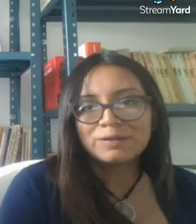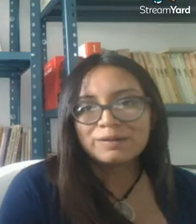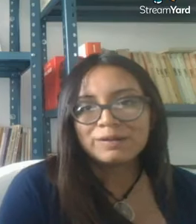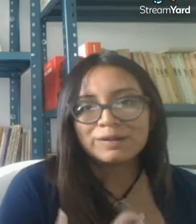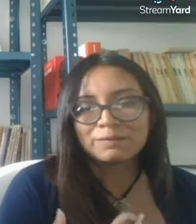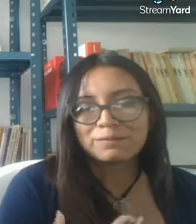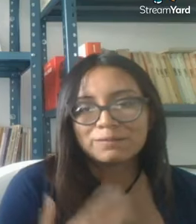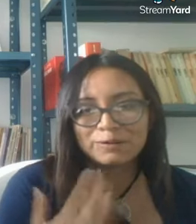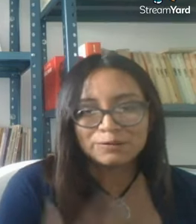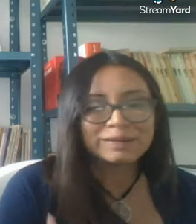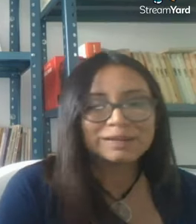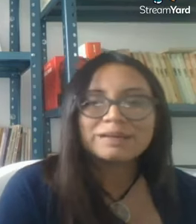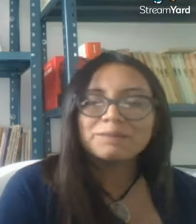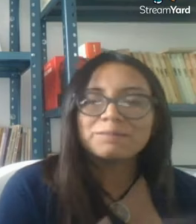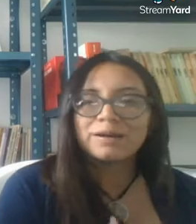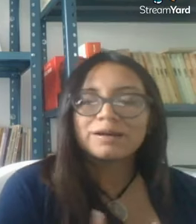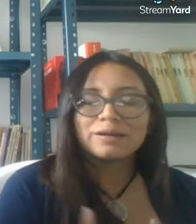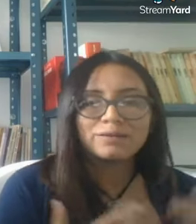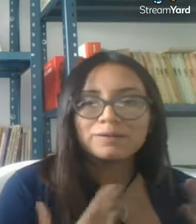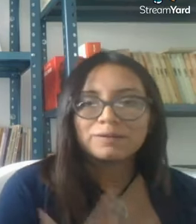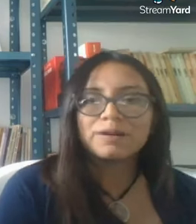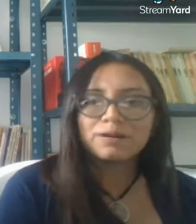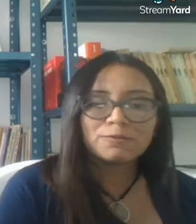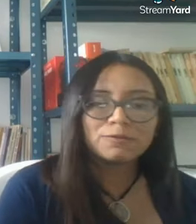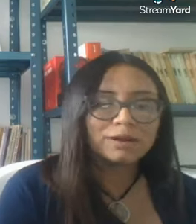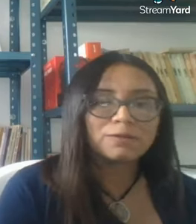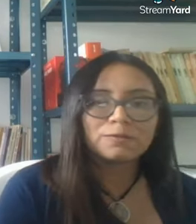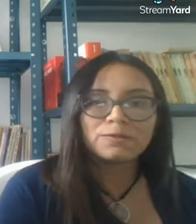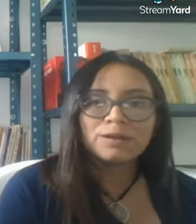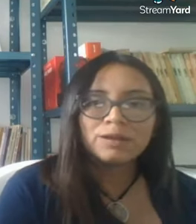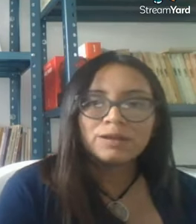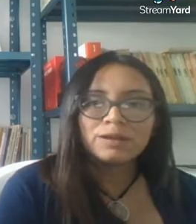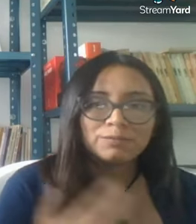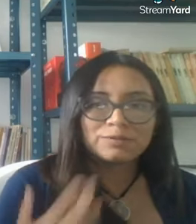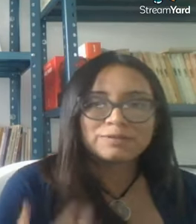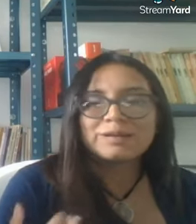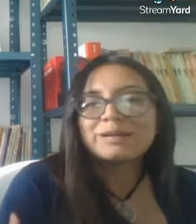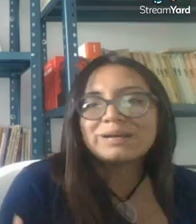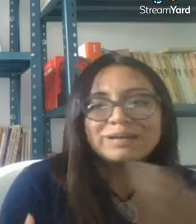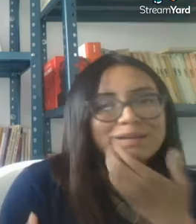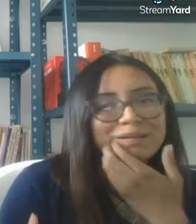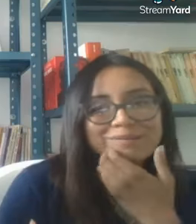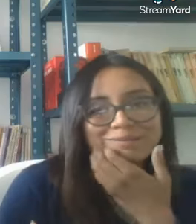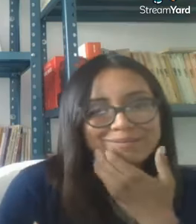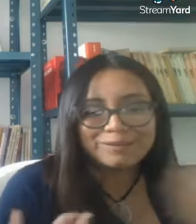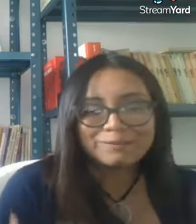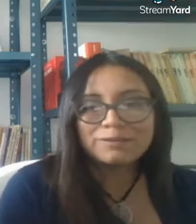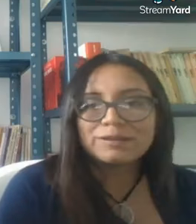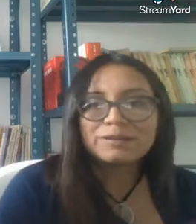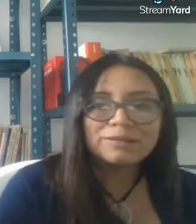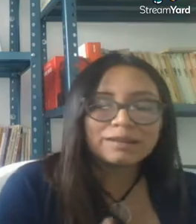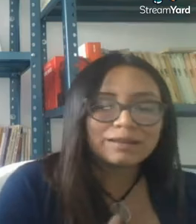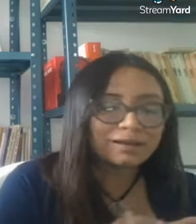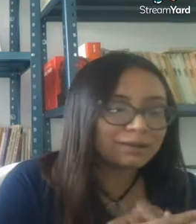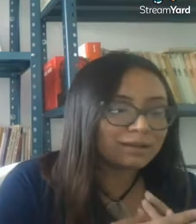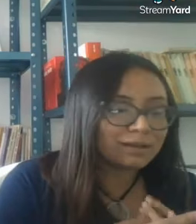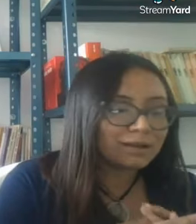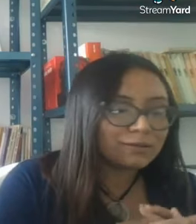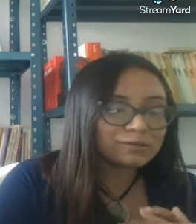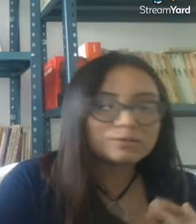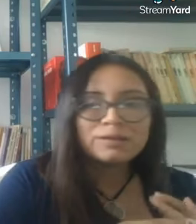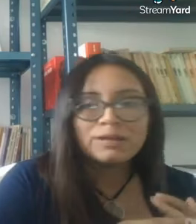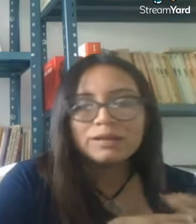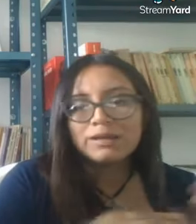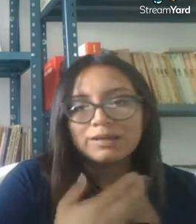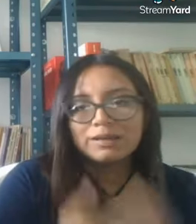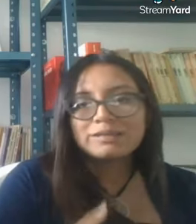aún, pues lo que tendrían que pagar, ¿no? Lo que paga un hogar común, y pues en realidad se ven totalmente